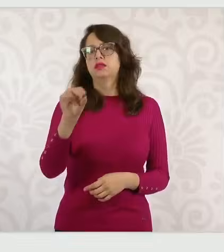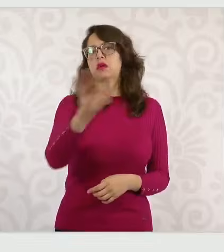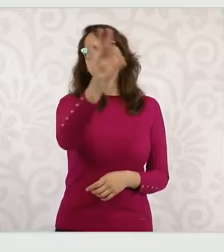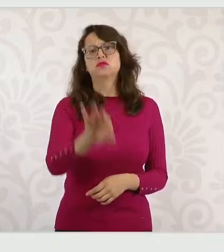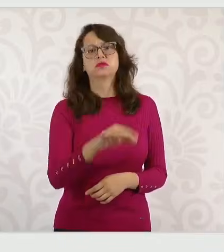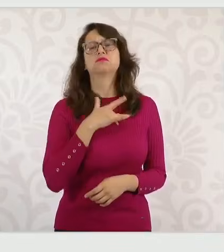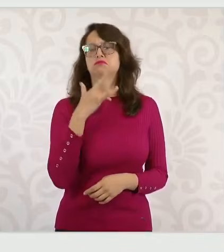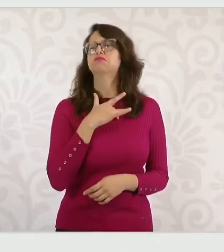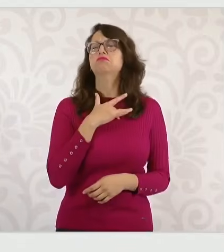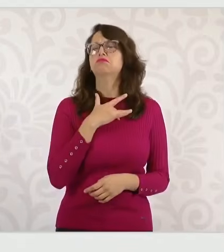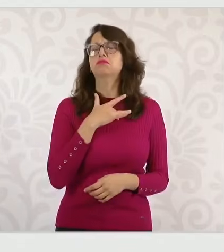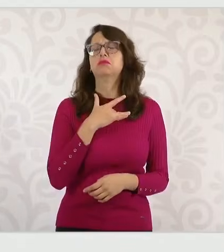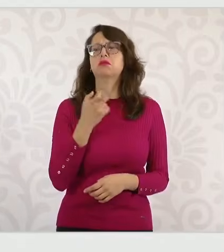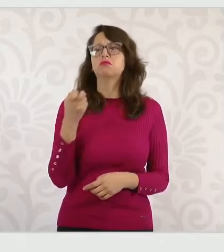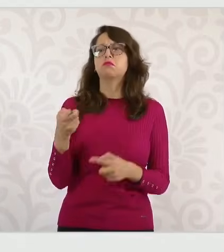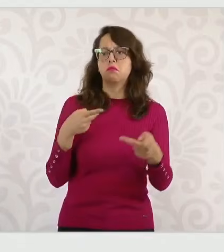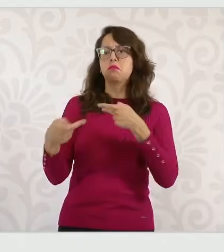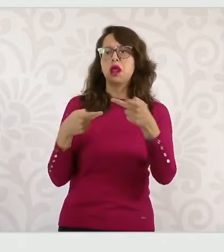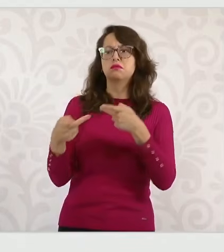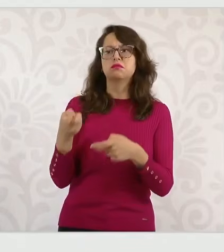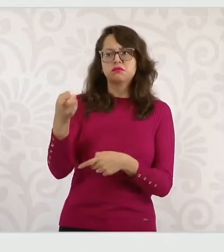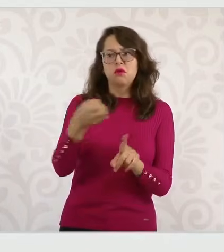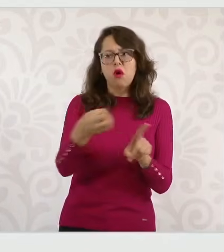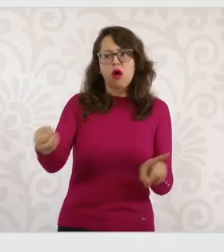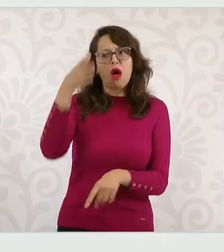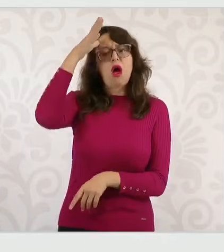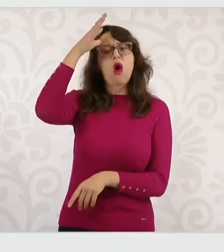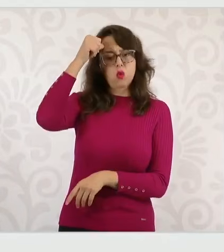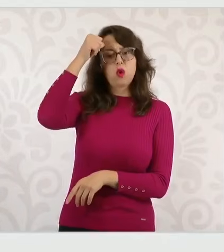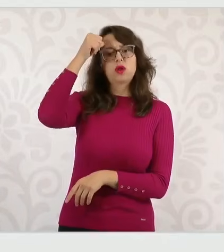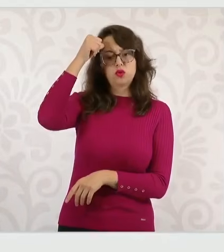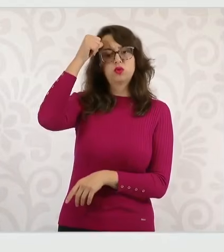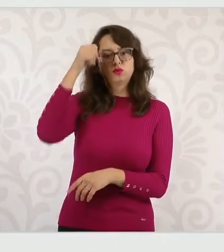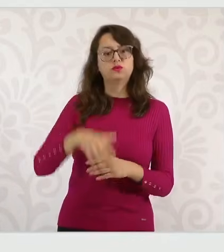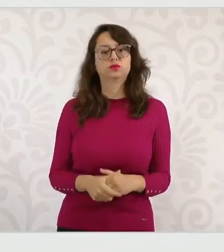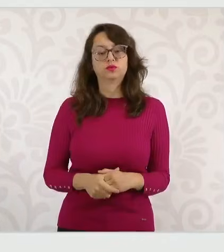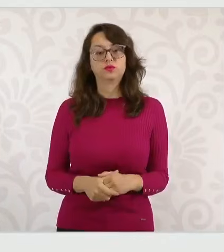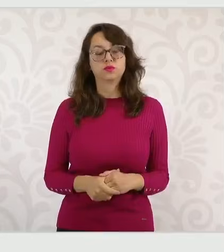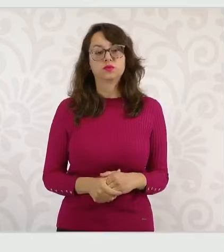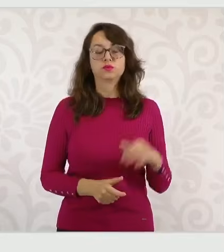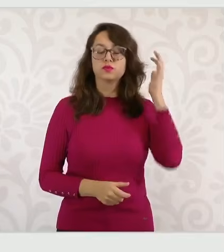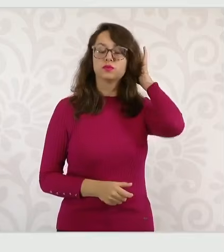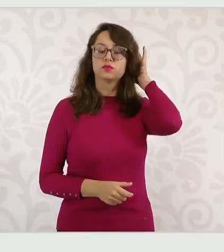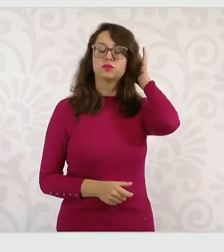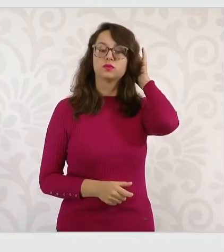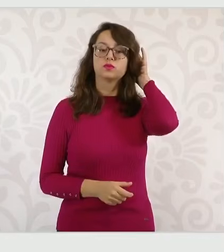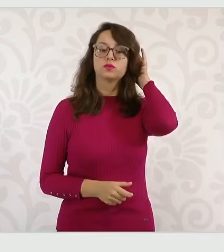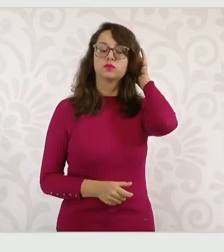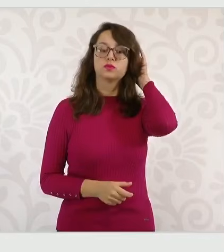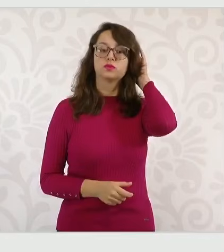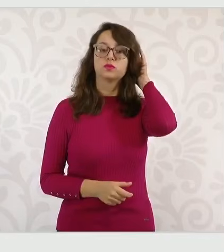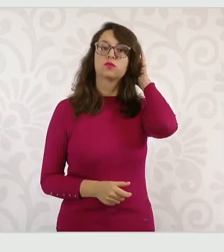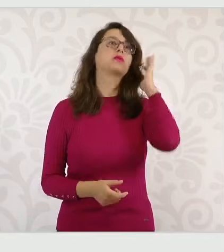acuerdo con el operativo. Hay diferencia, la mayoría piensa que va a ayudar a la